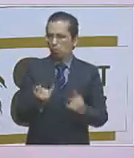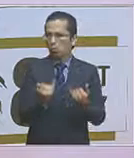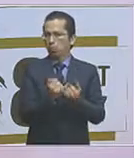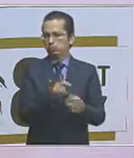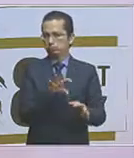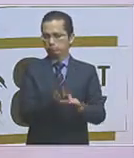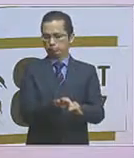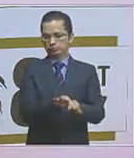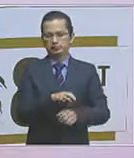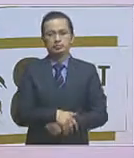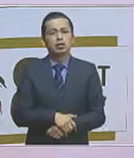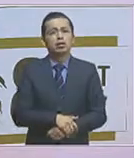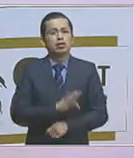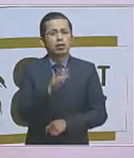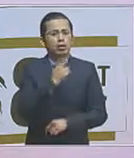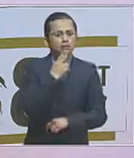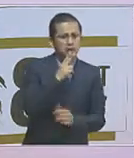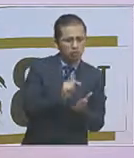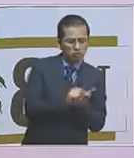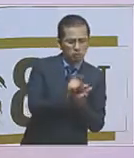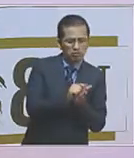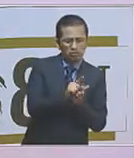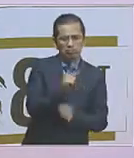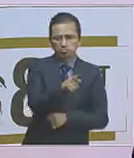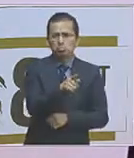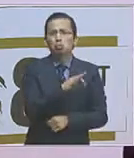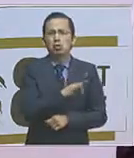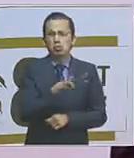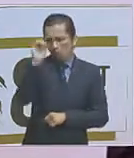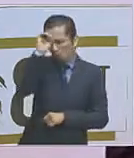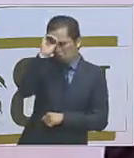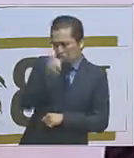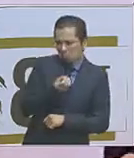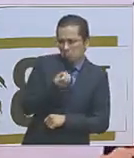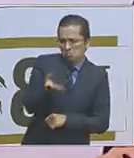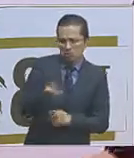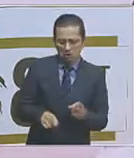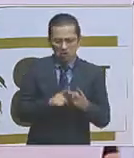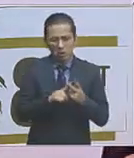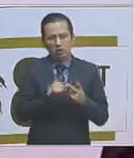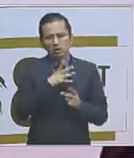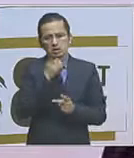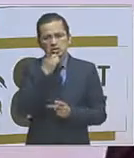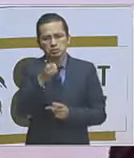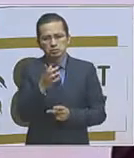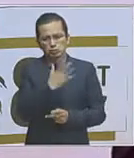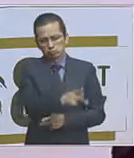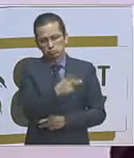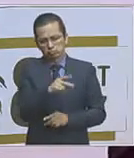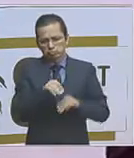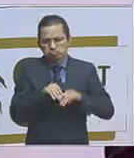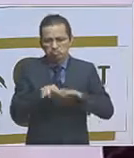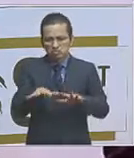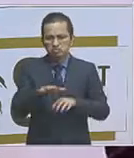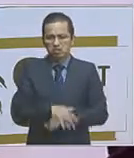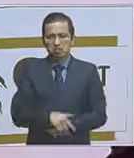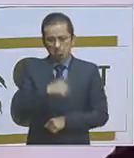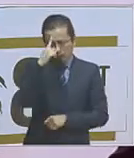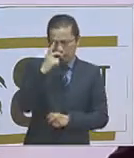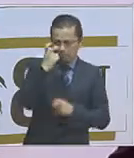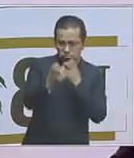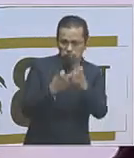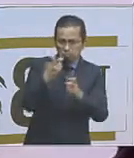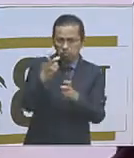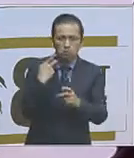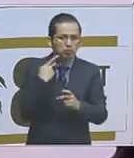que ocupa twitter puede optar por opinar hacer peticiones cuestionar legítimamente a los diarios políticos pero también tiene la opción